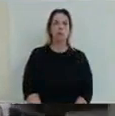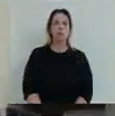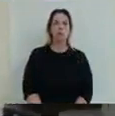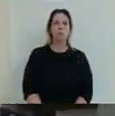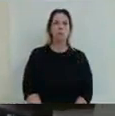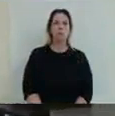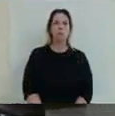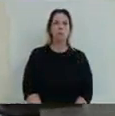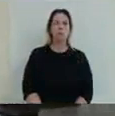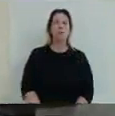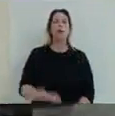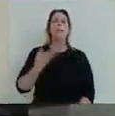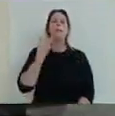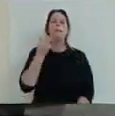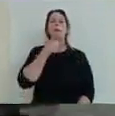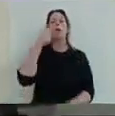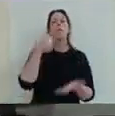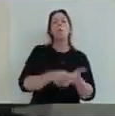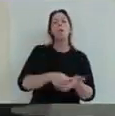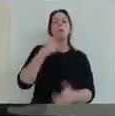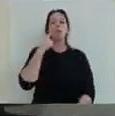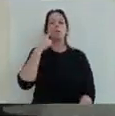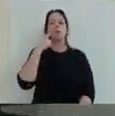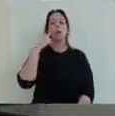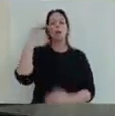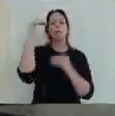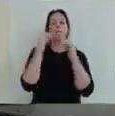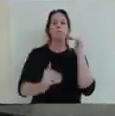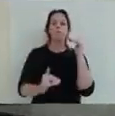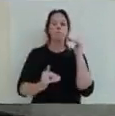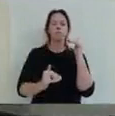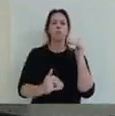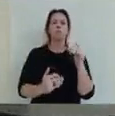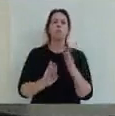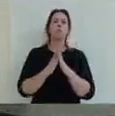tasas municipales 2020. Concejal Miño.